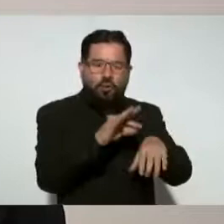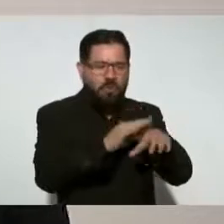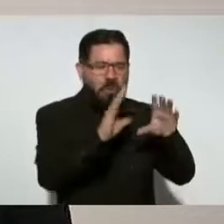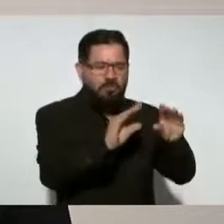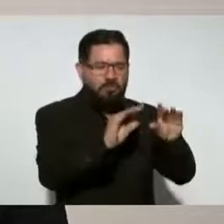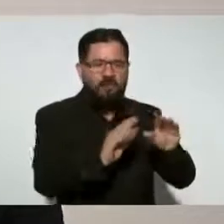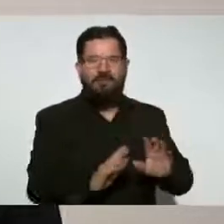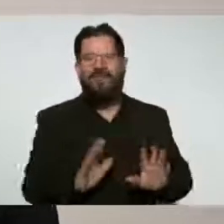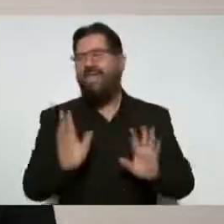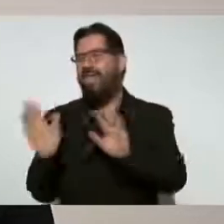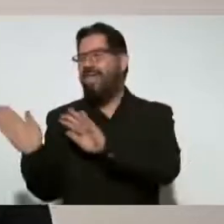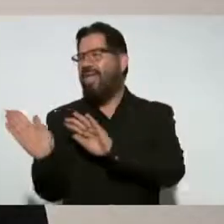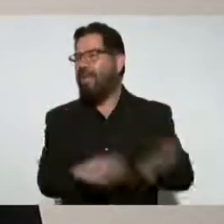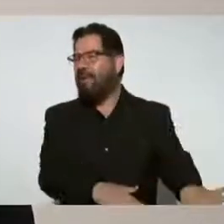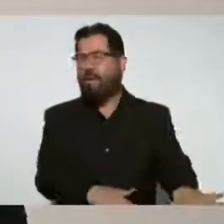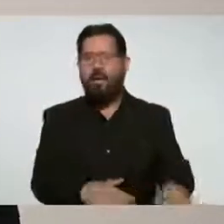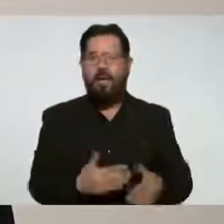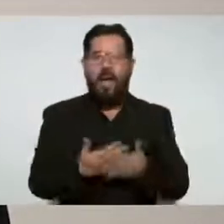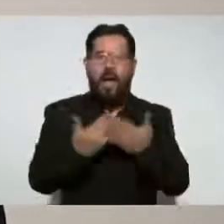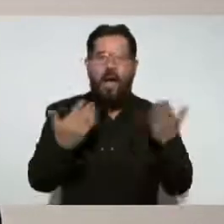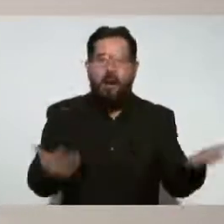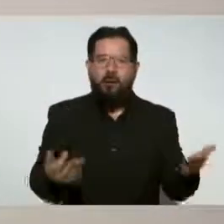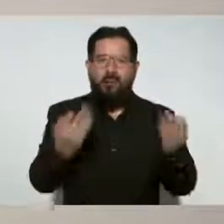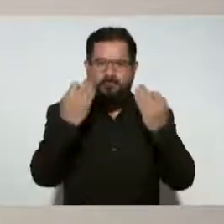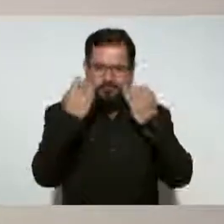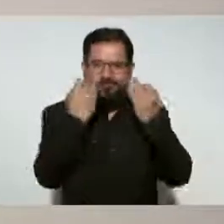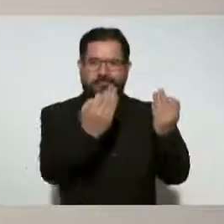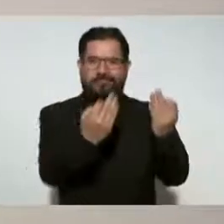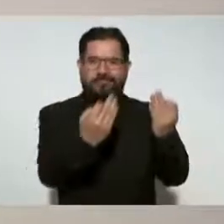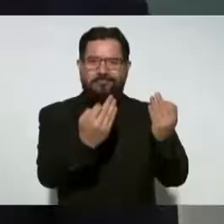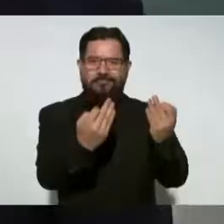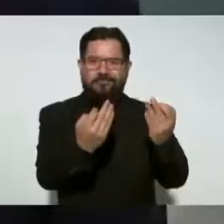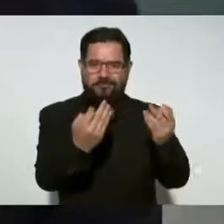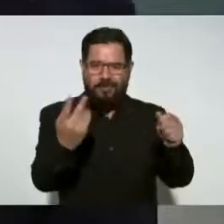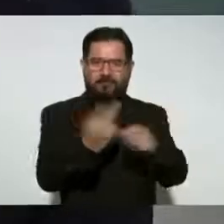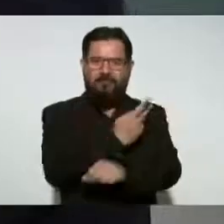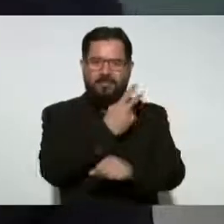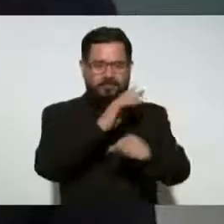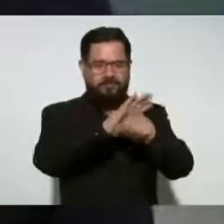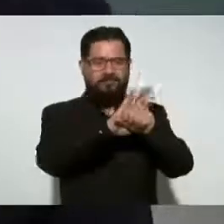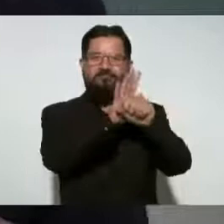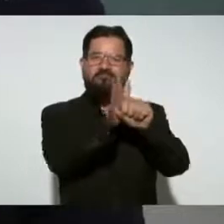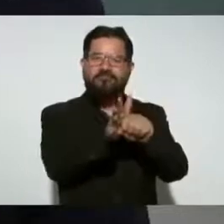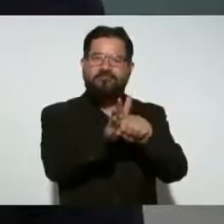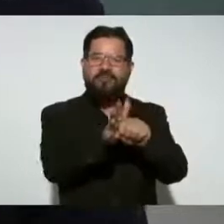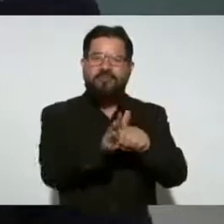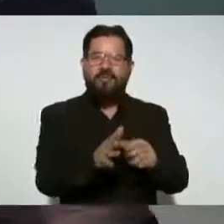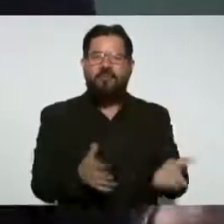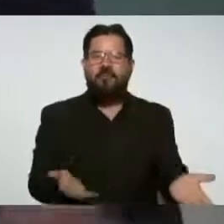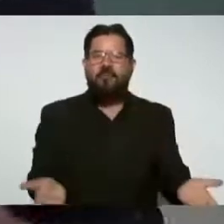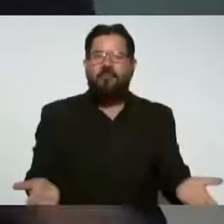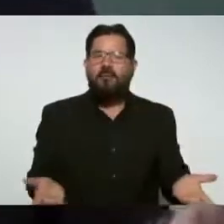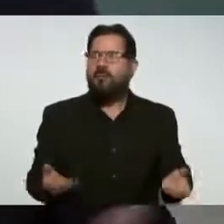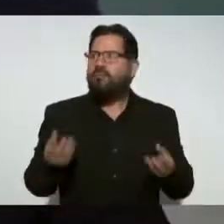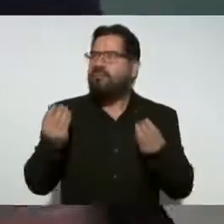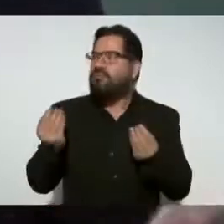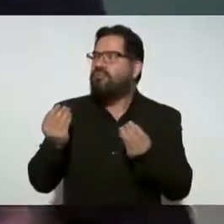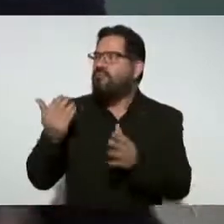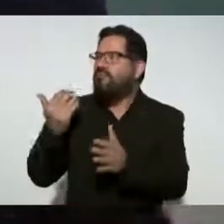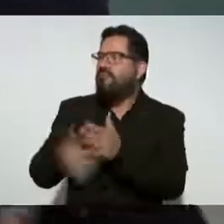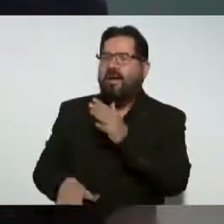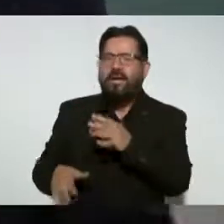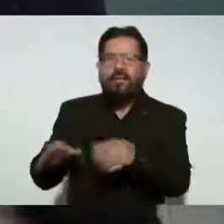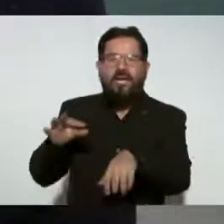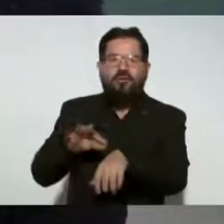quedó evidenciado con la pandemia que no tenemos los médicos ni tenemos los especialistas